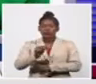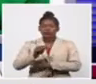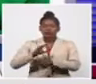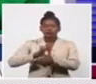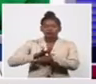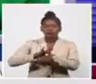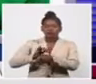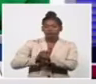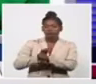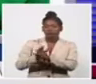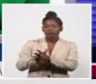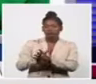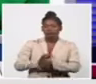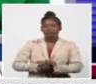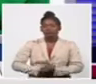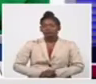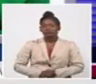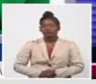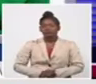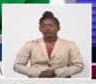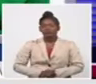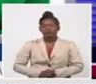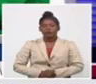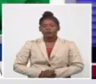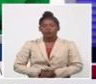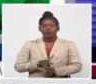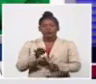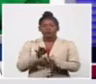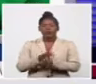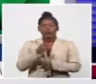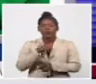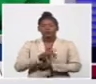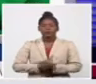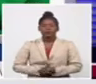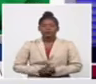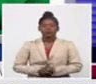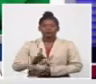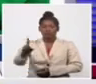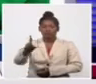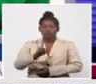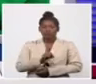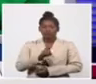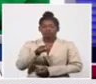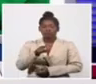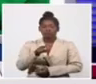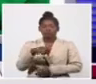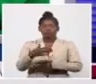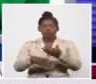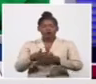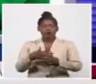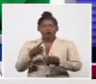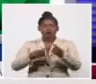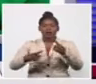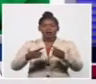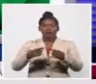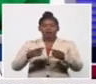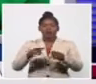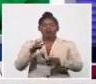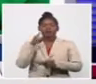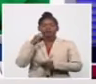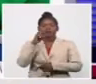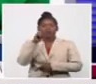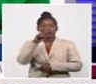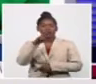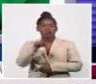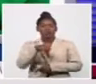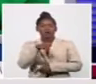que cuando se detectan, pues tienen diagnóstico, ya sintomatología de la enfermedad.